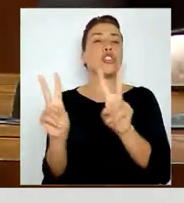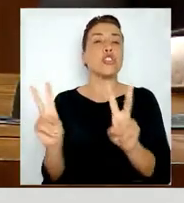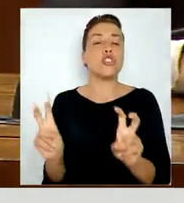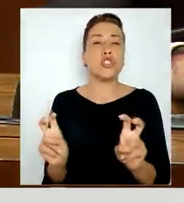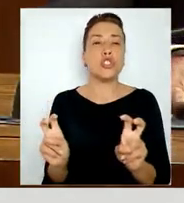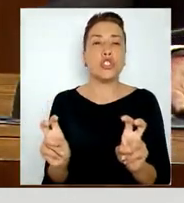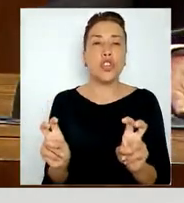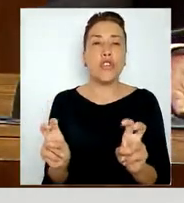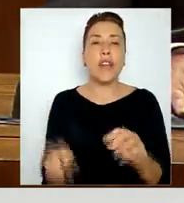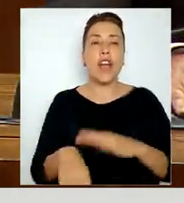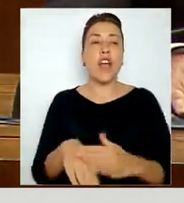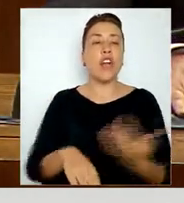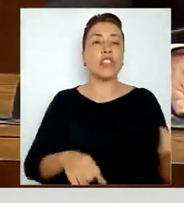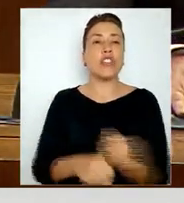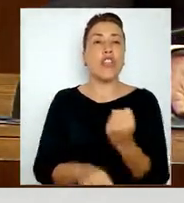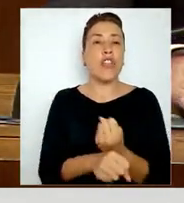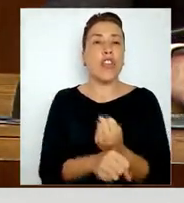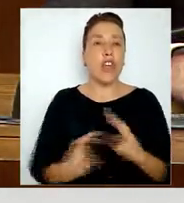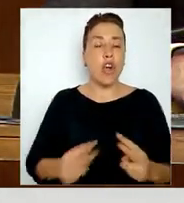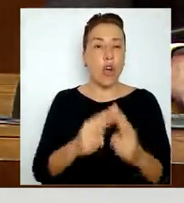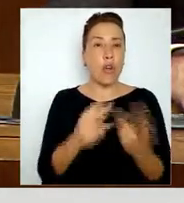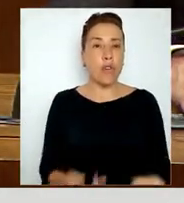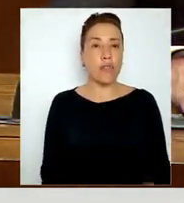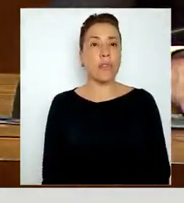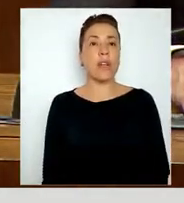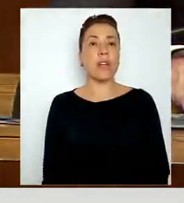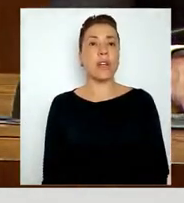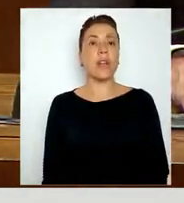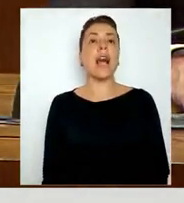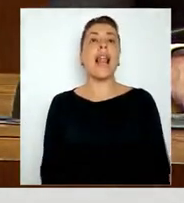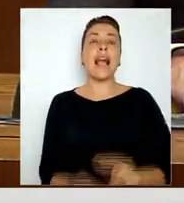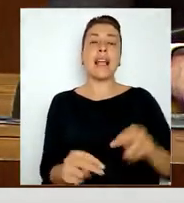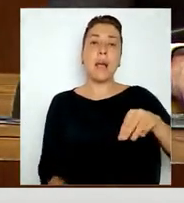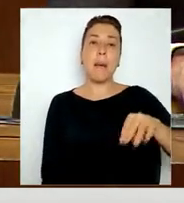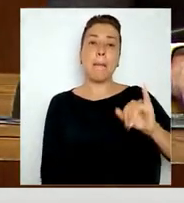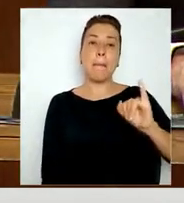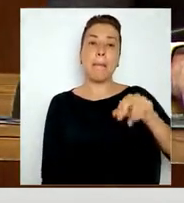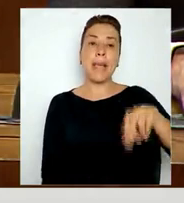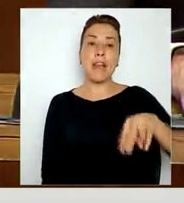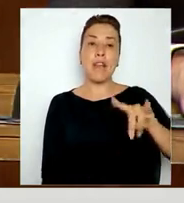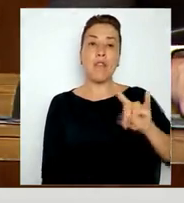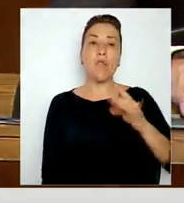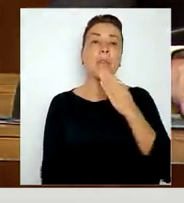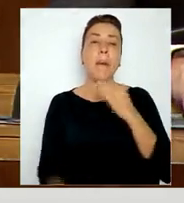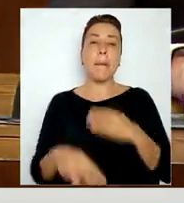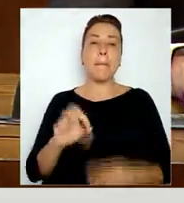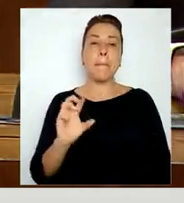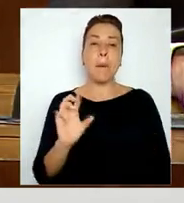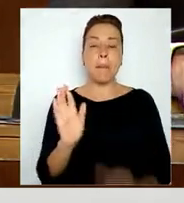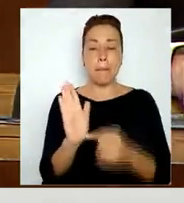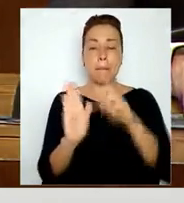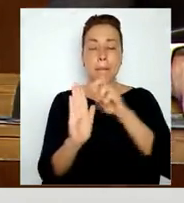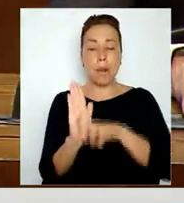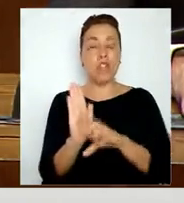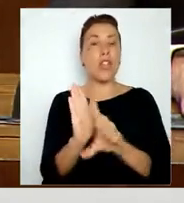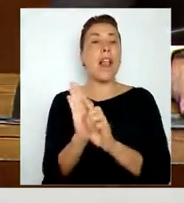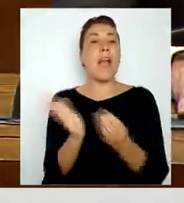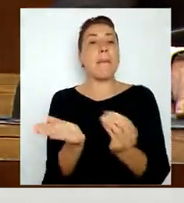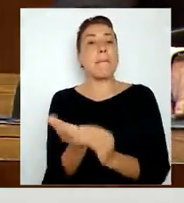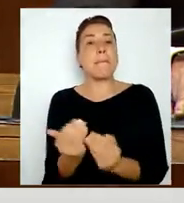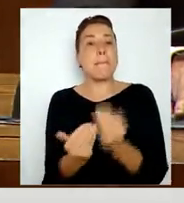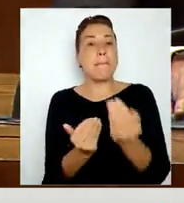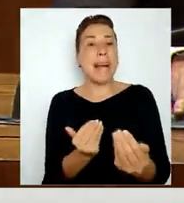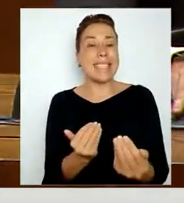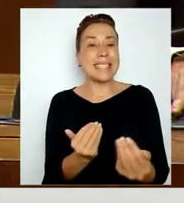olas tanto las que lleva a cabo el minvu por tanto este proyecto ley amplia su ámbito de acción